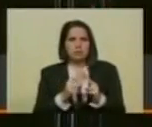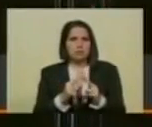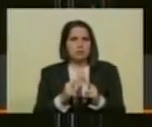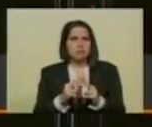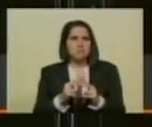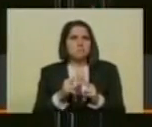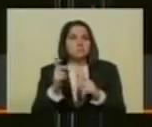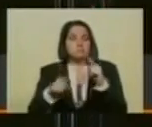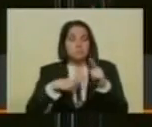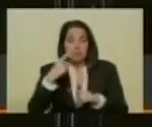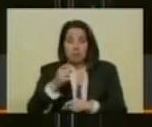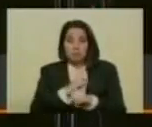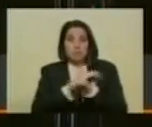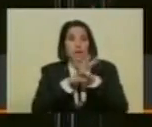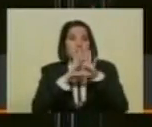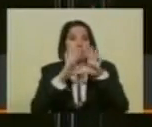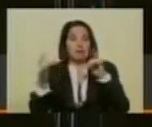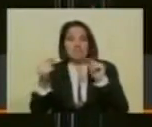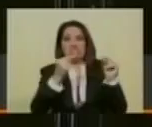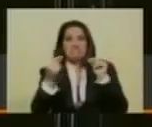Luego fue más clara la disputa